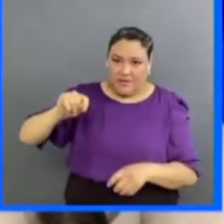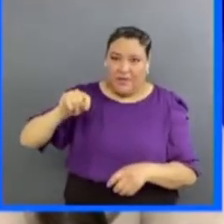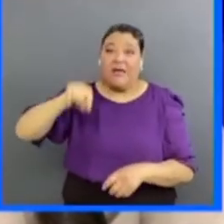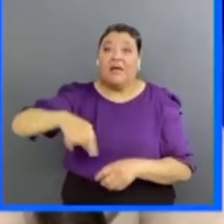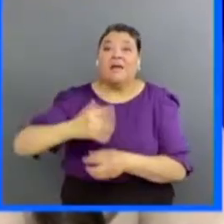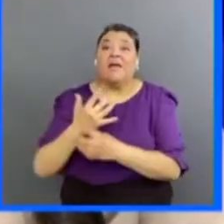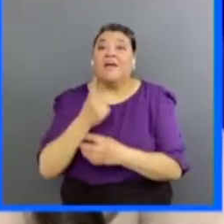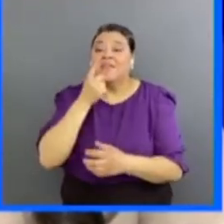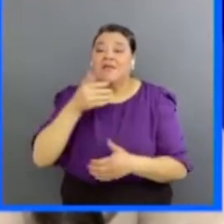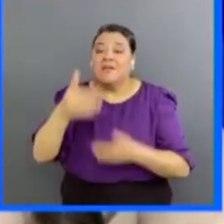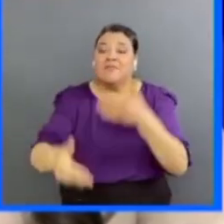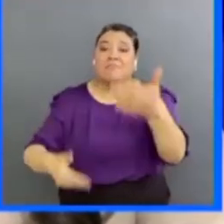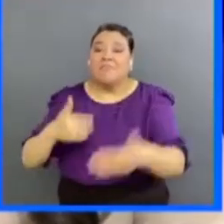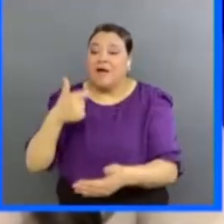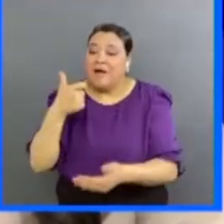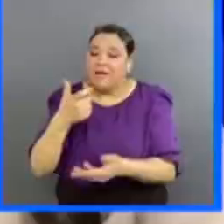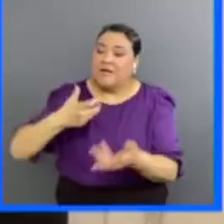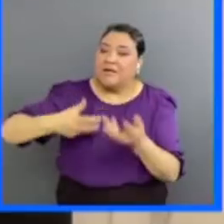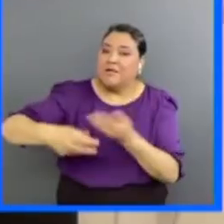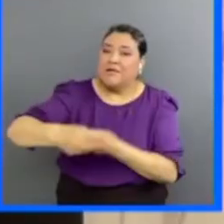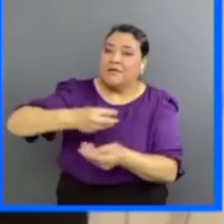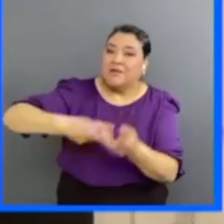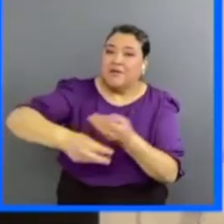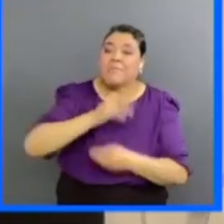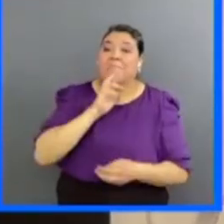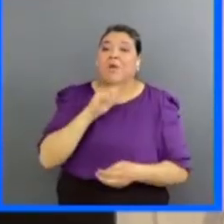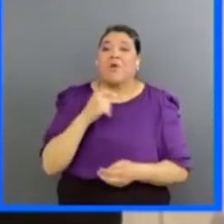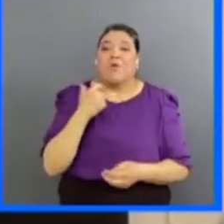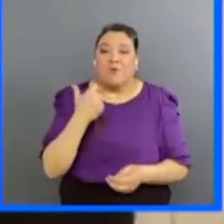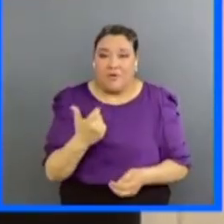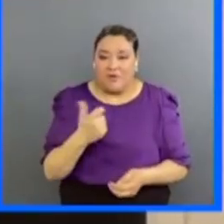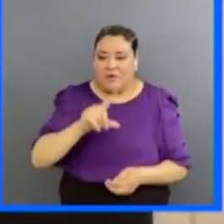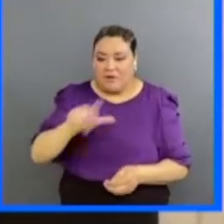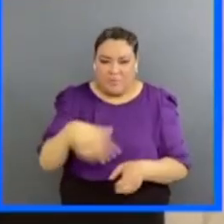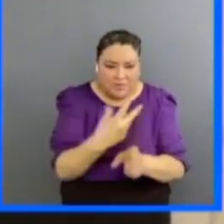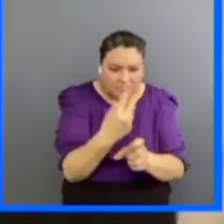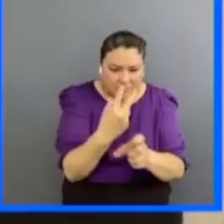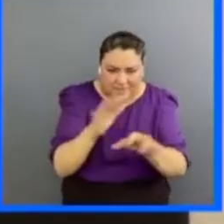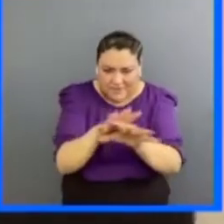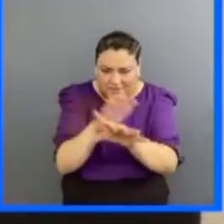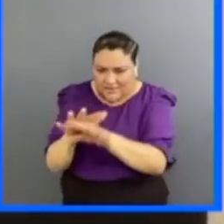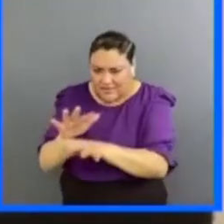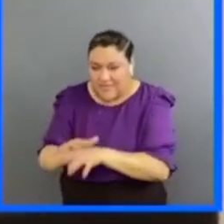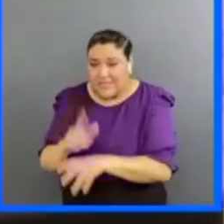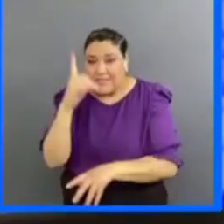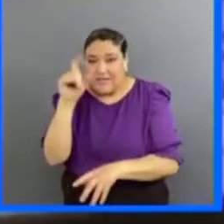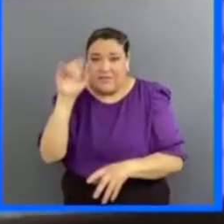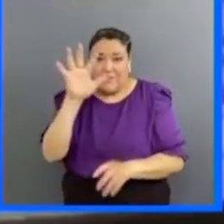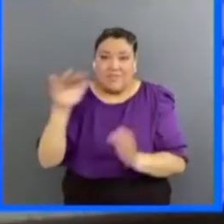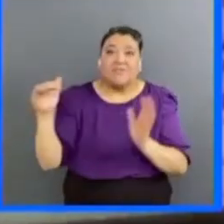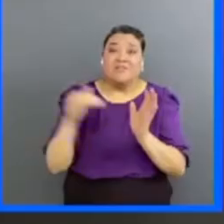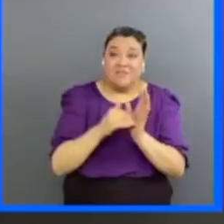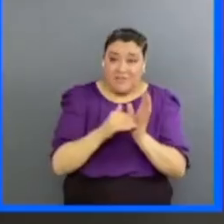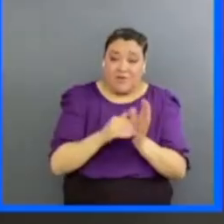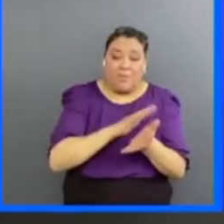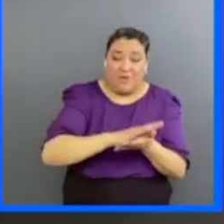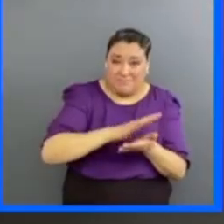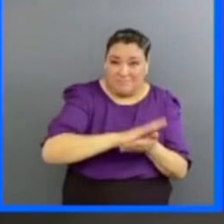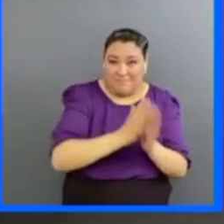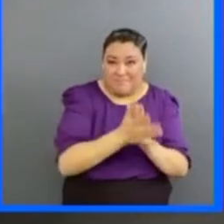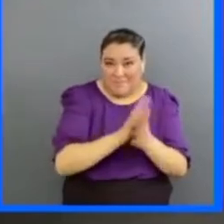estabilidad económica de sus agremiados y modernización de las más de 125,000 tortillerías en todo el país.